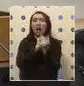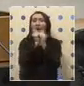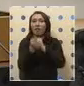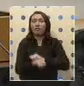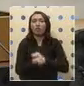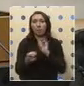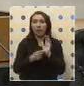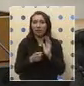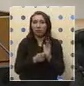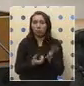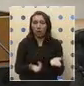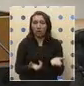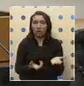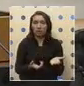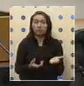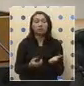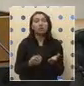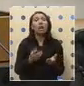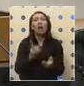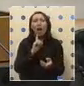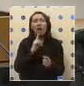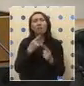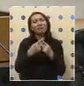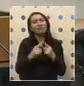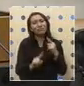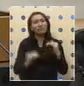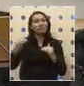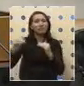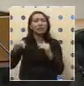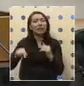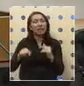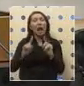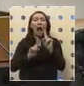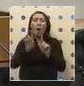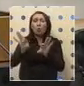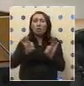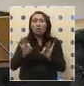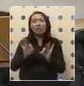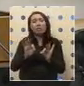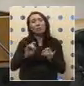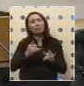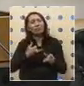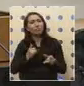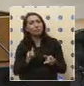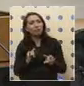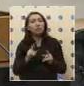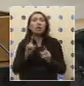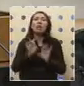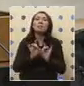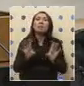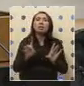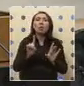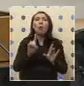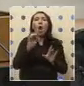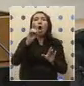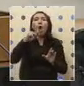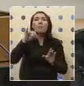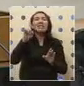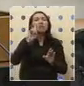tributaria. Tengo diferencias con algunos aspectos de esta reforma, especialmente con sus omisiones.